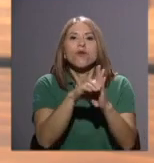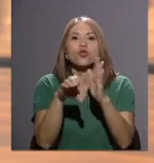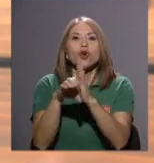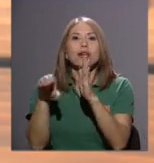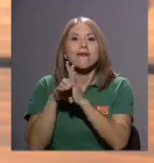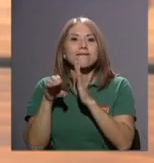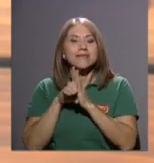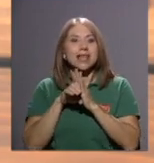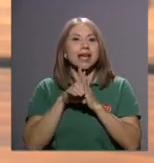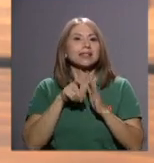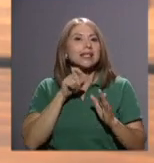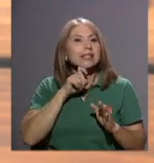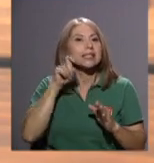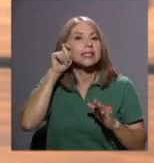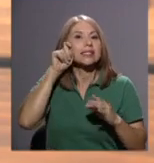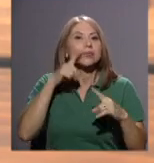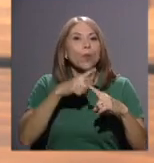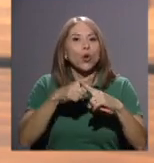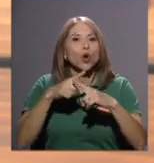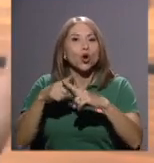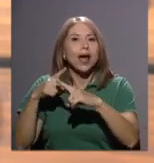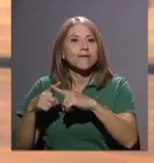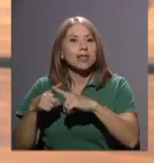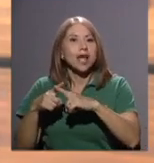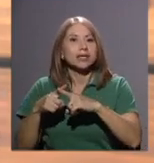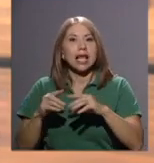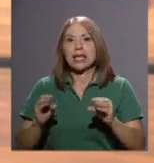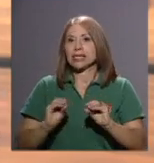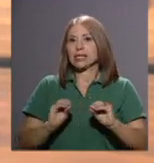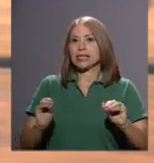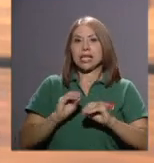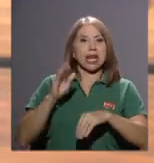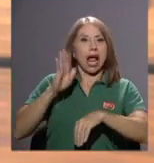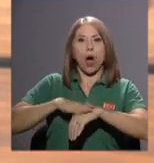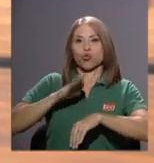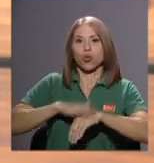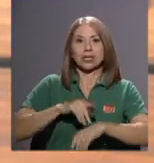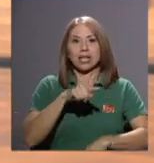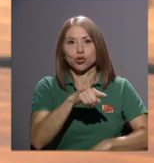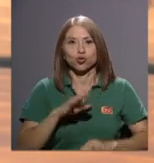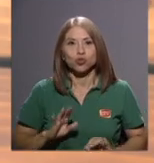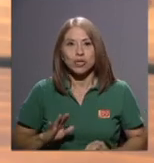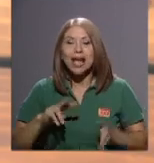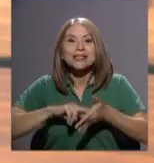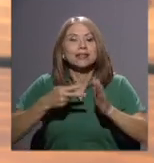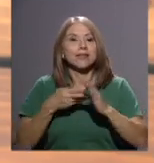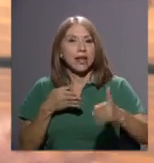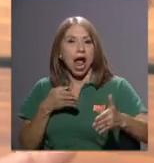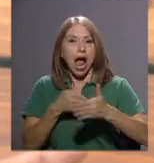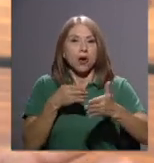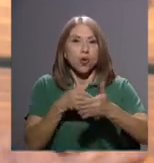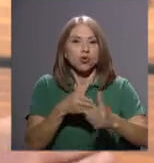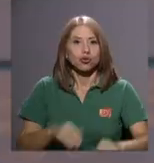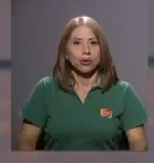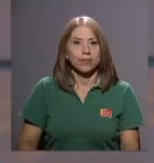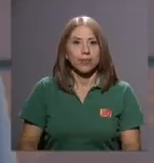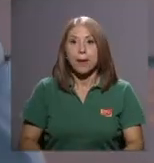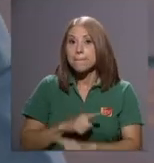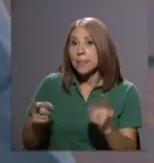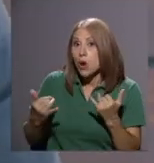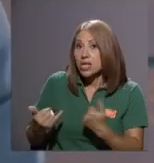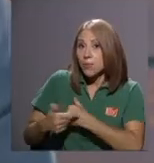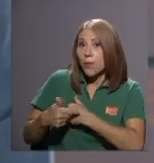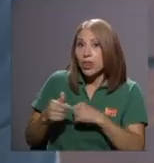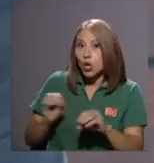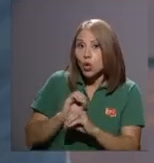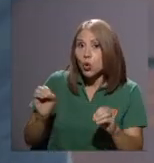pornográficas sin ningún tipo de autorización de su parte, eso se convierte en un acoso, porque me parece odioso. Pero